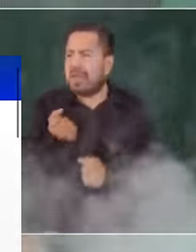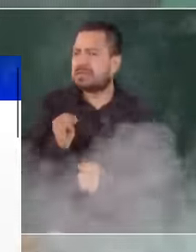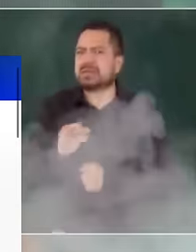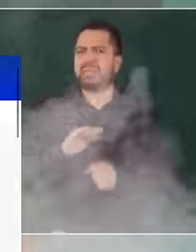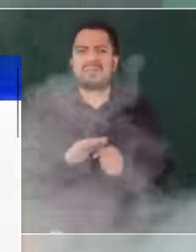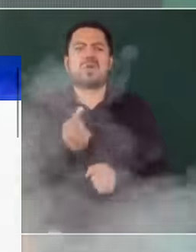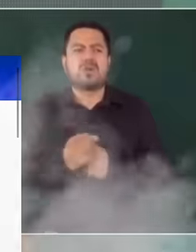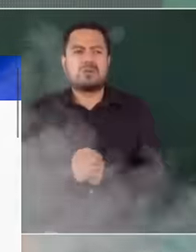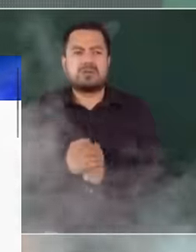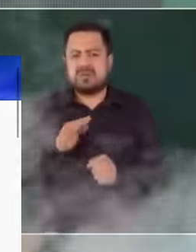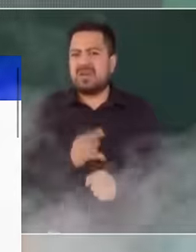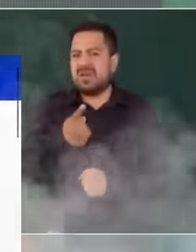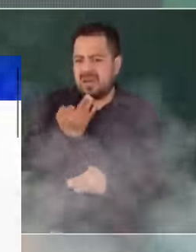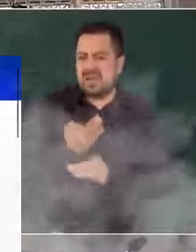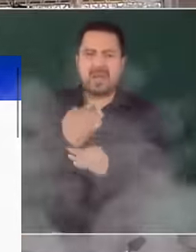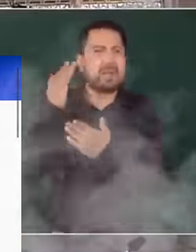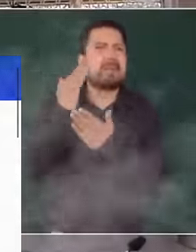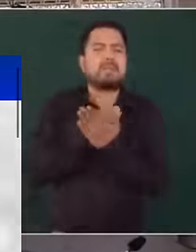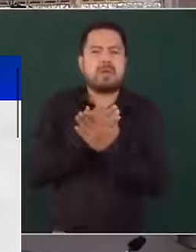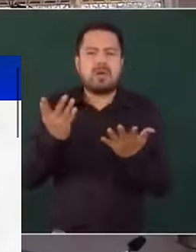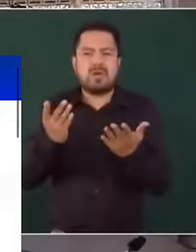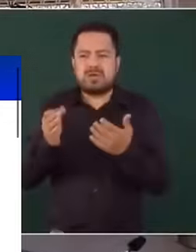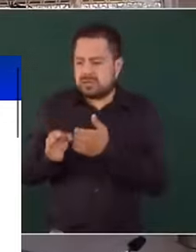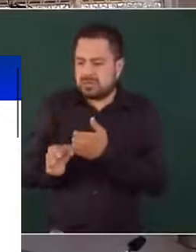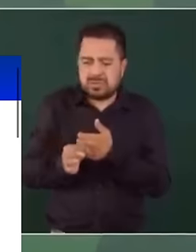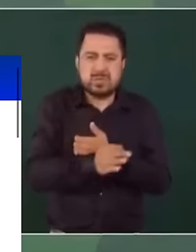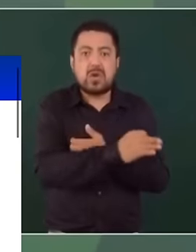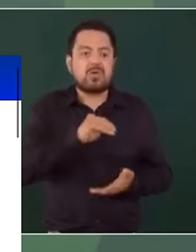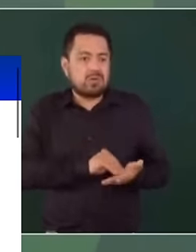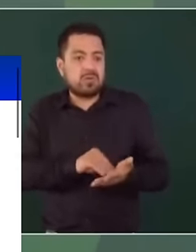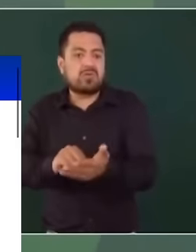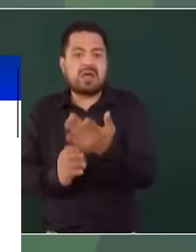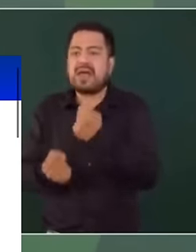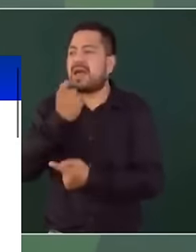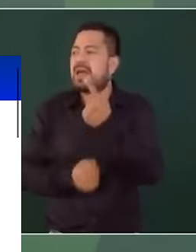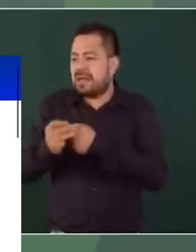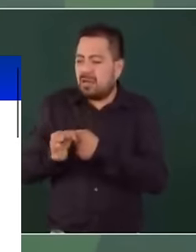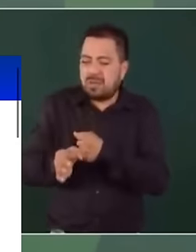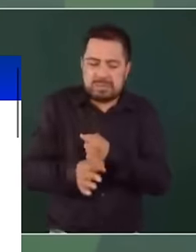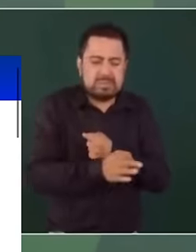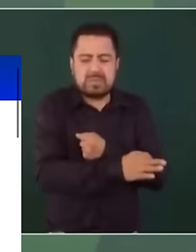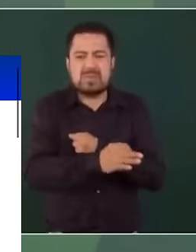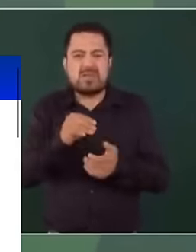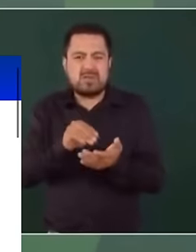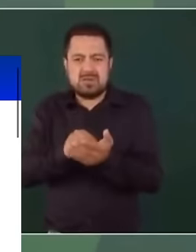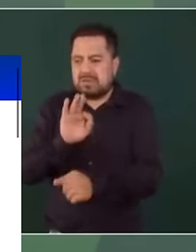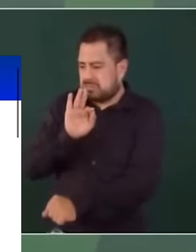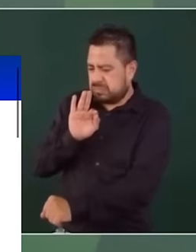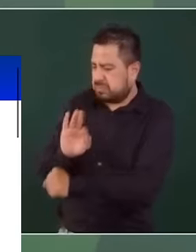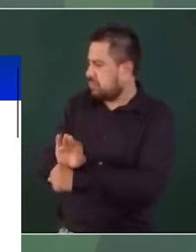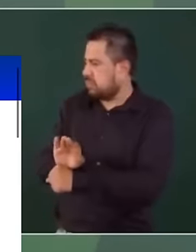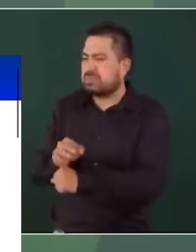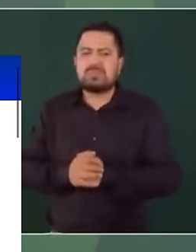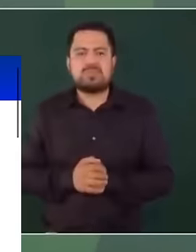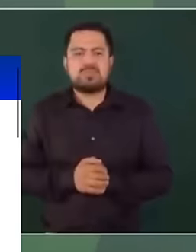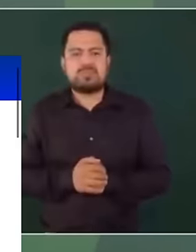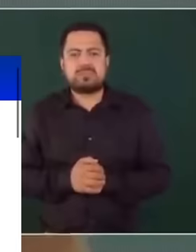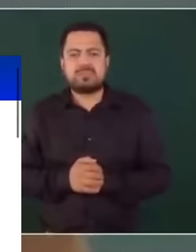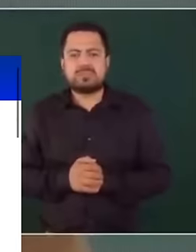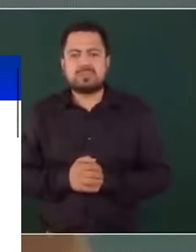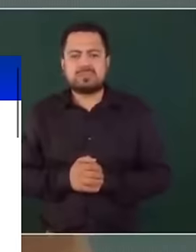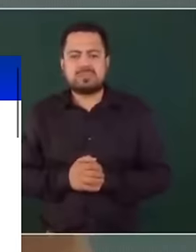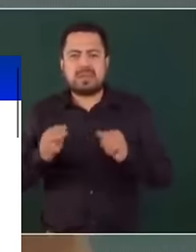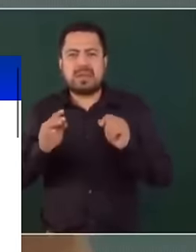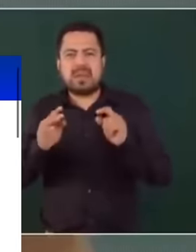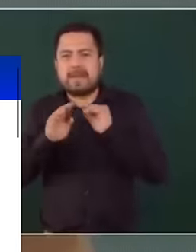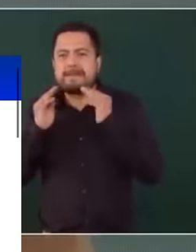Porque afortunadamente son pocas las comunidades, pero hay todavía algunas comunidades en donde se protege a